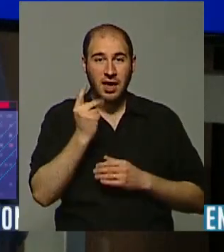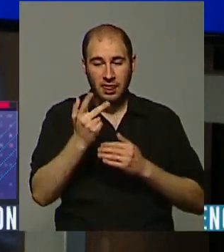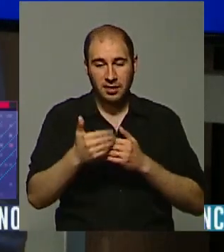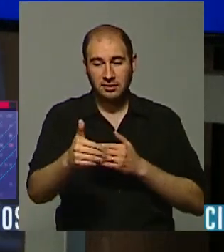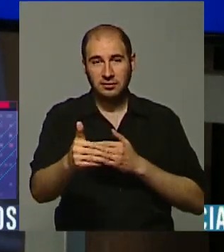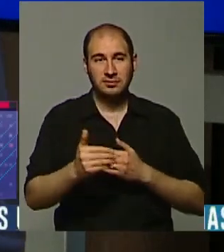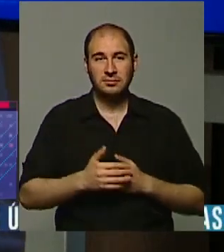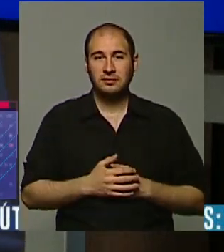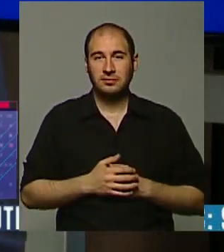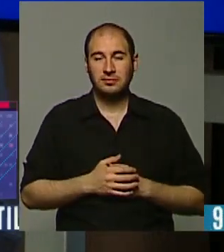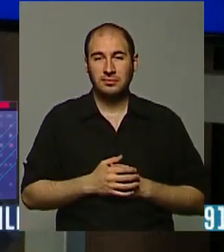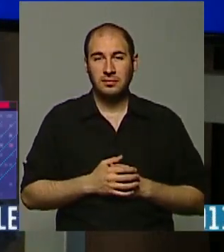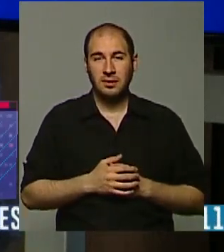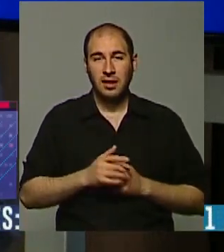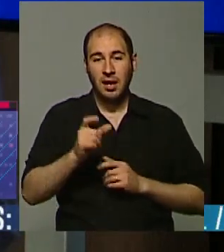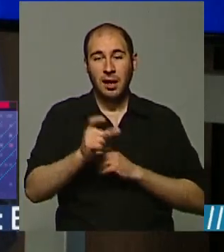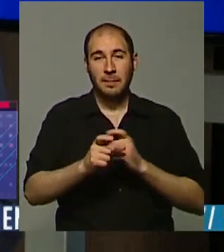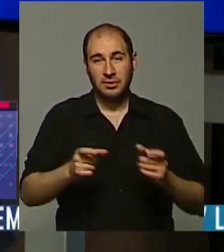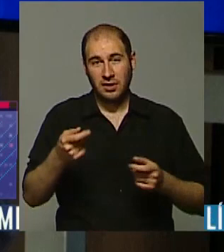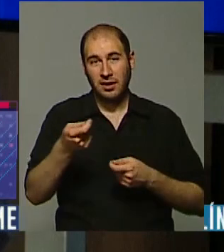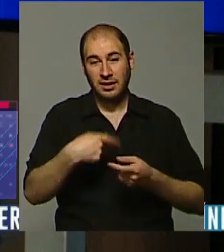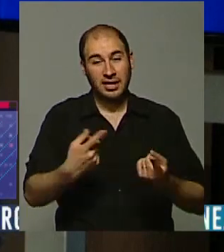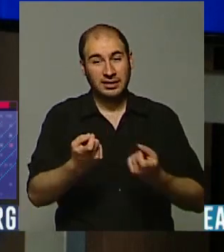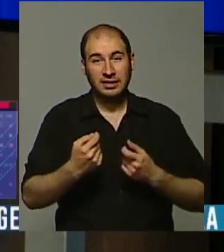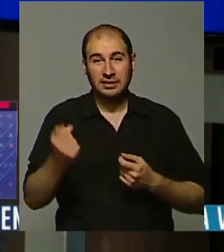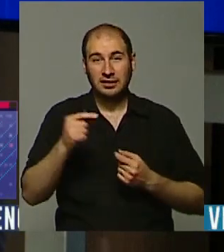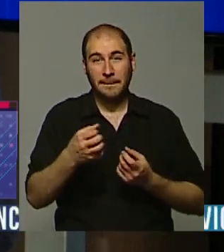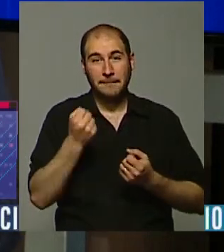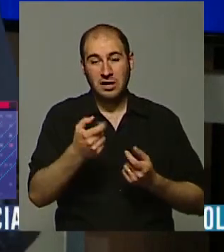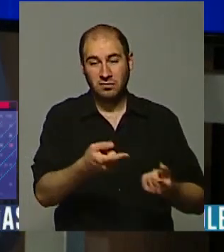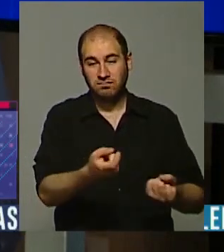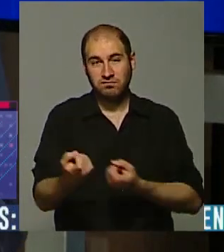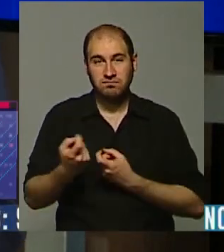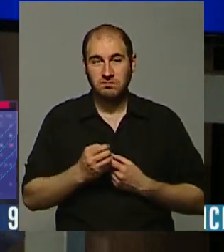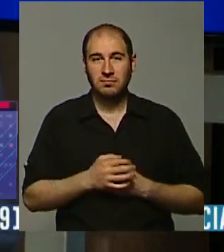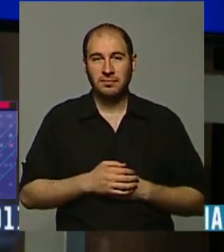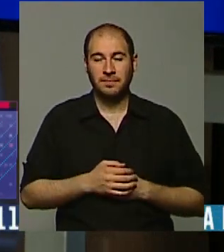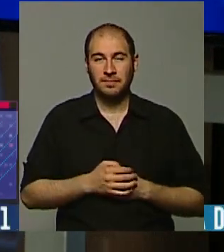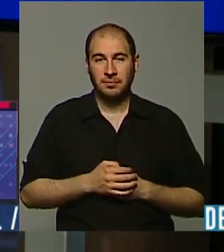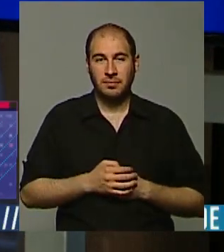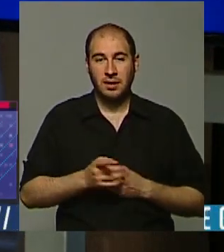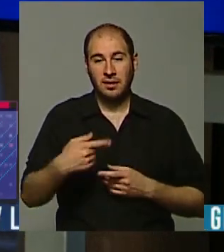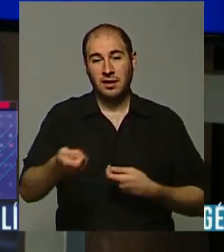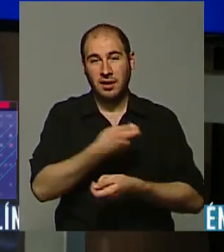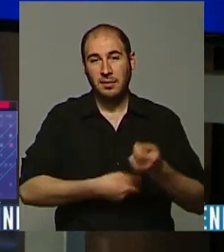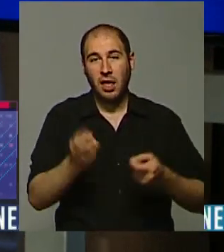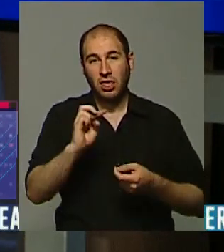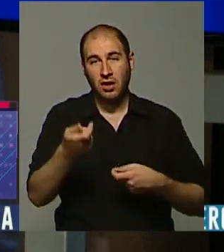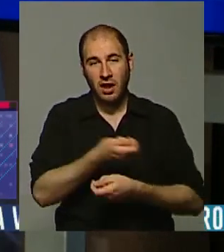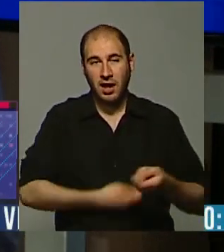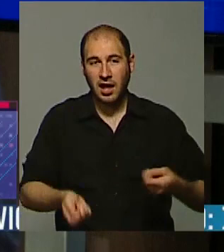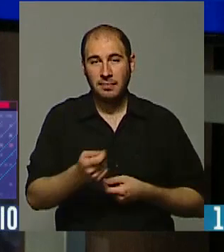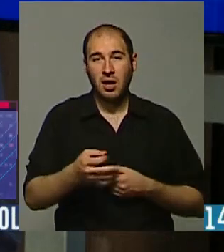horas hubo agentes económicos que necesitaron hacerse de pesos y tuvieron que cambiar un par de dólares